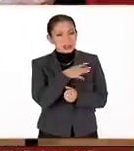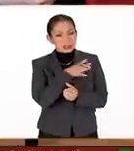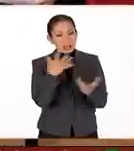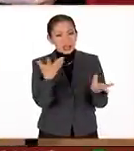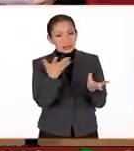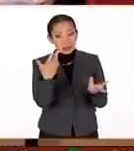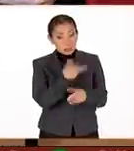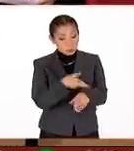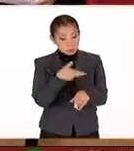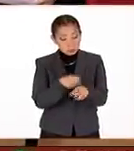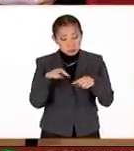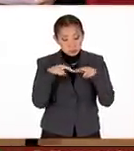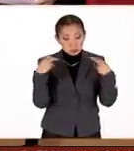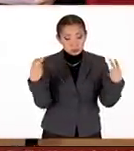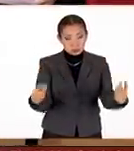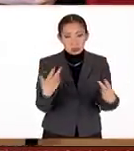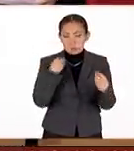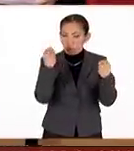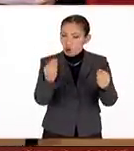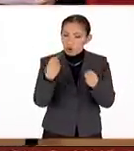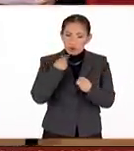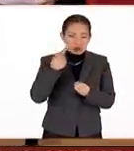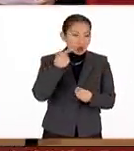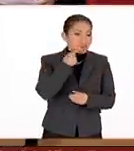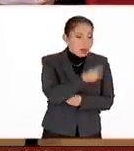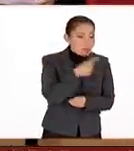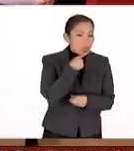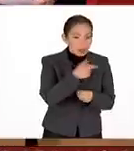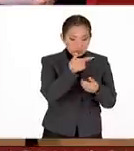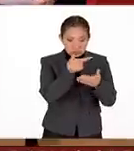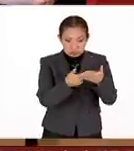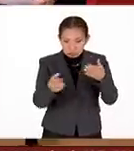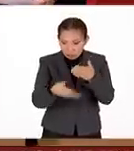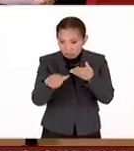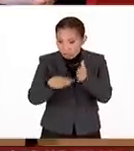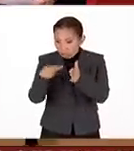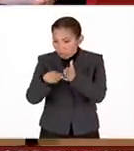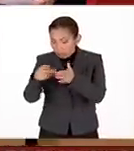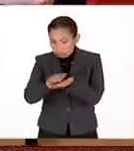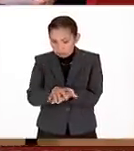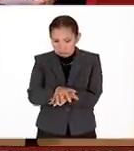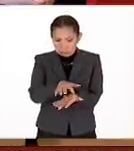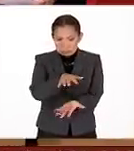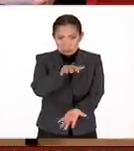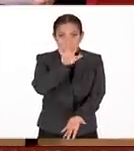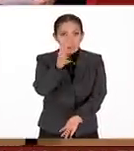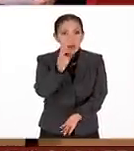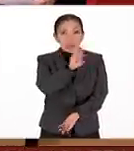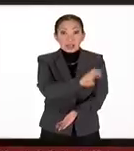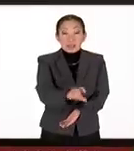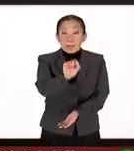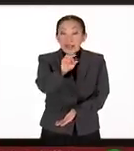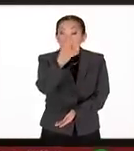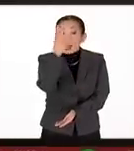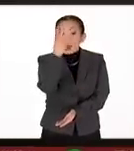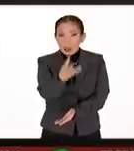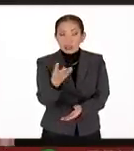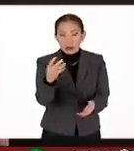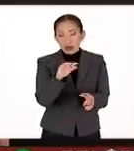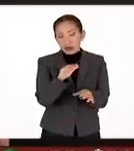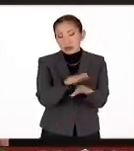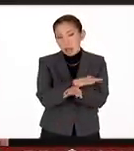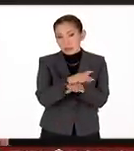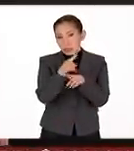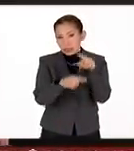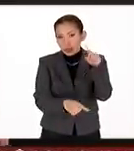resolutivo Así es hemos recibido una gran cantidad de impugnaciones a lo largo de este proceso electoral un número aproximadamente de 324 va cambiando un